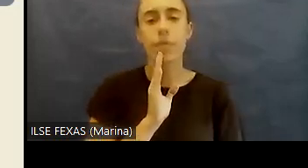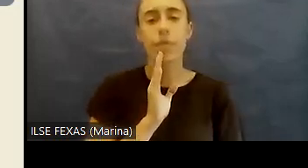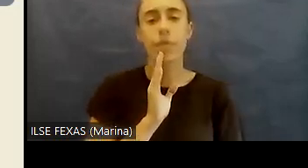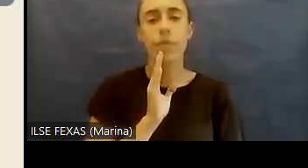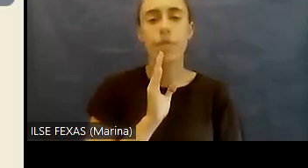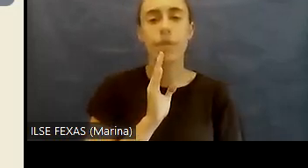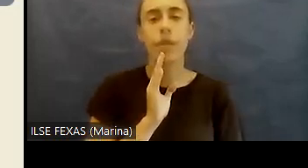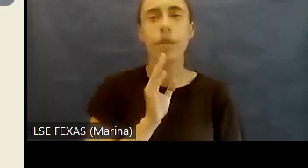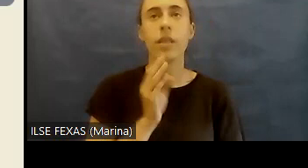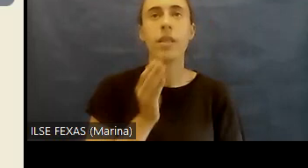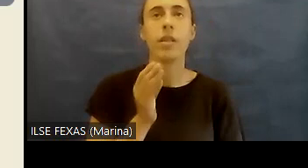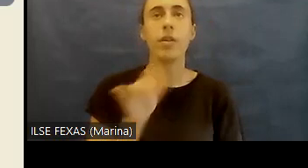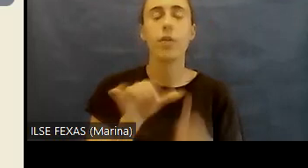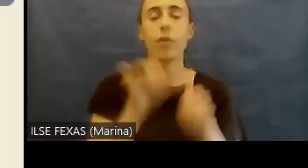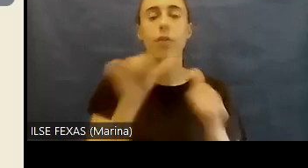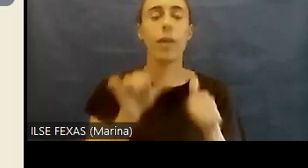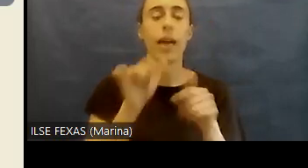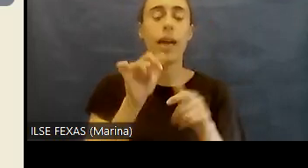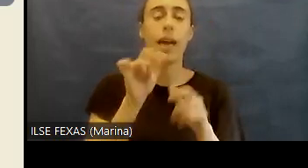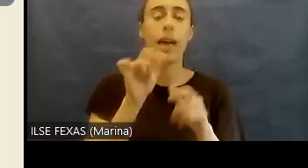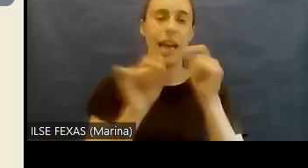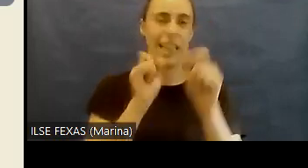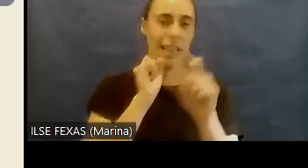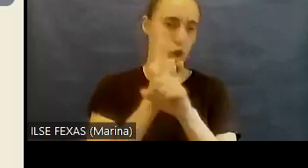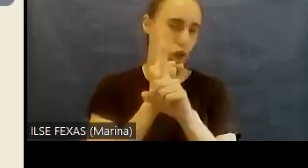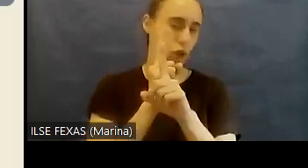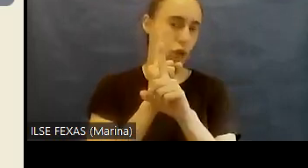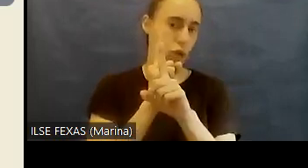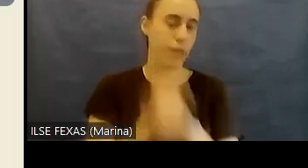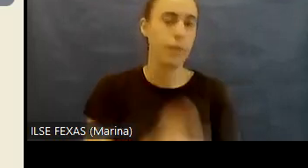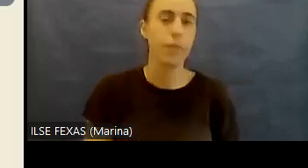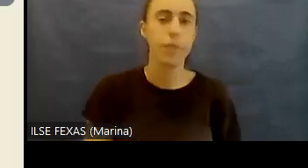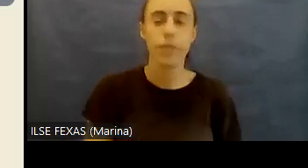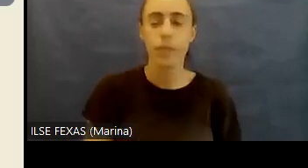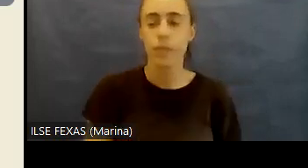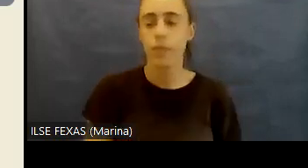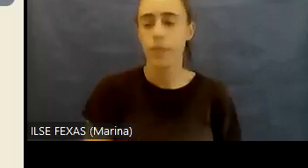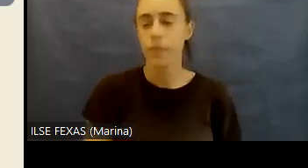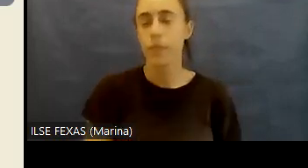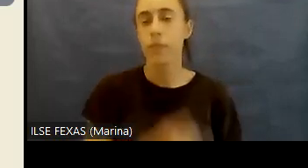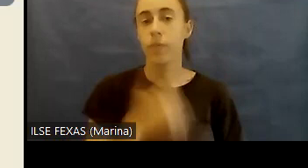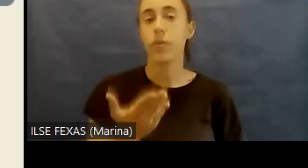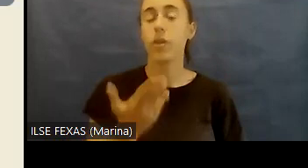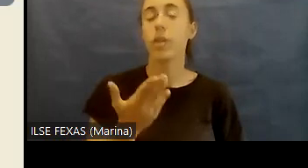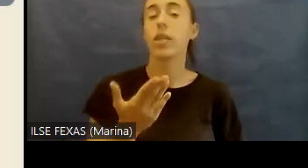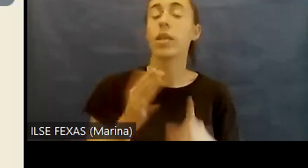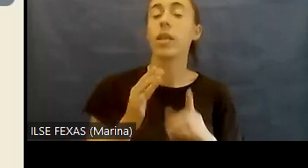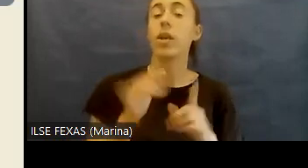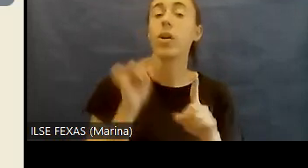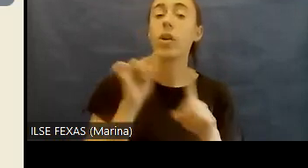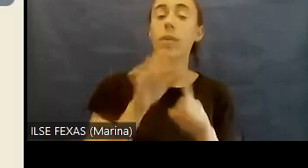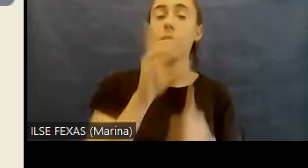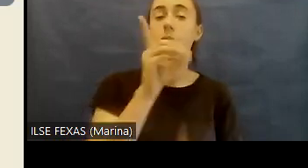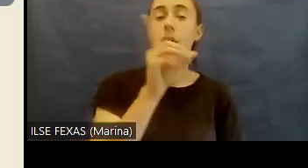de modo antibiótico, por así decirlo, entre comillas, inmunoestimulante. de forma que para la diverticulosis, para